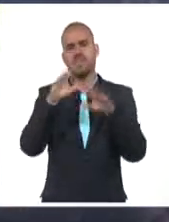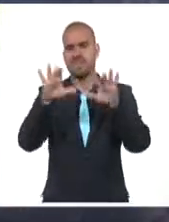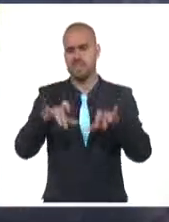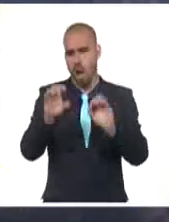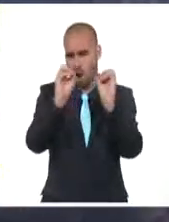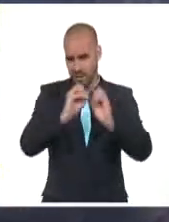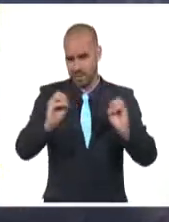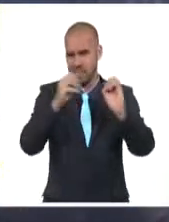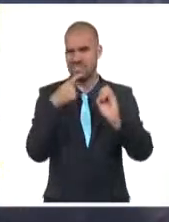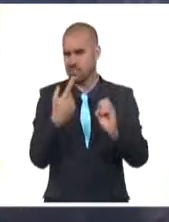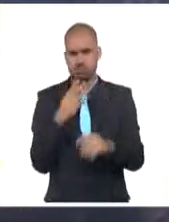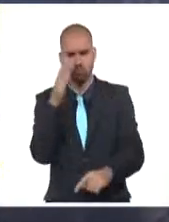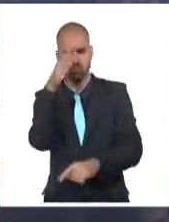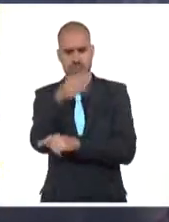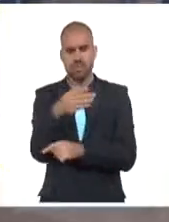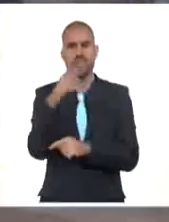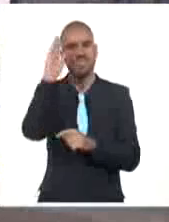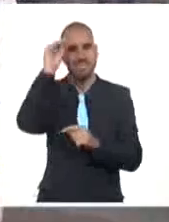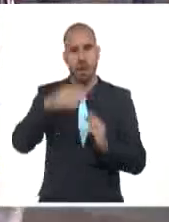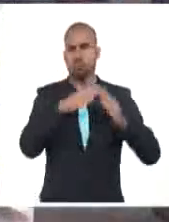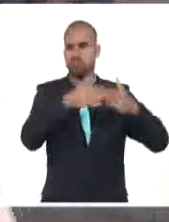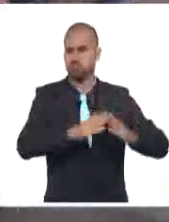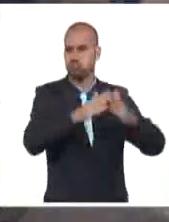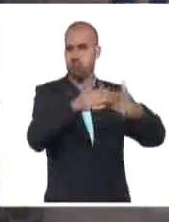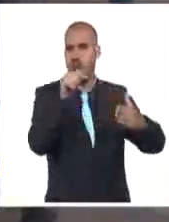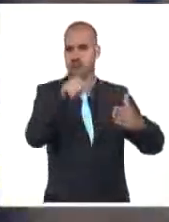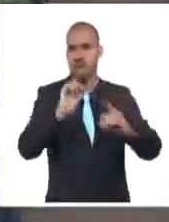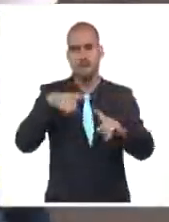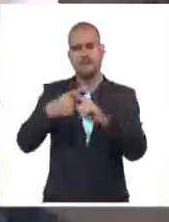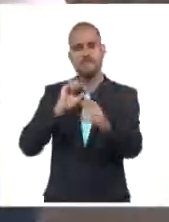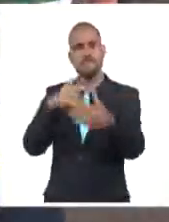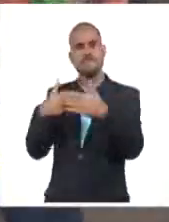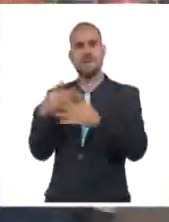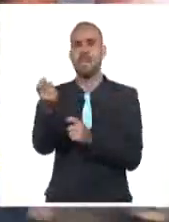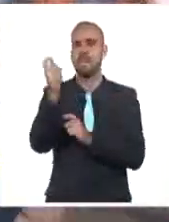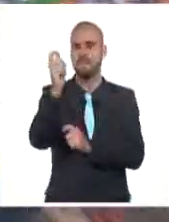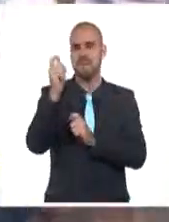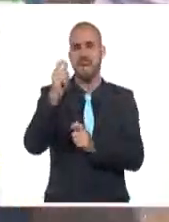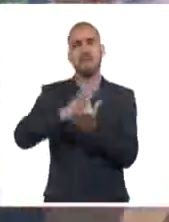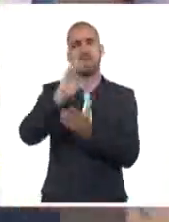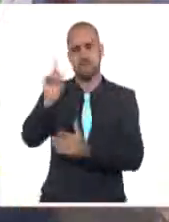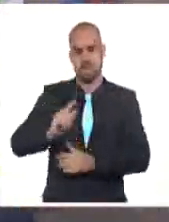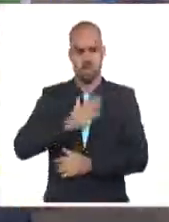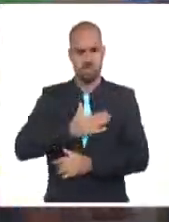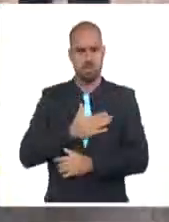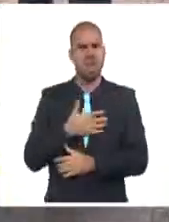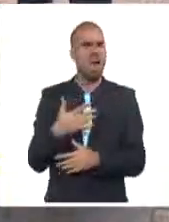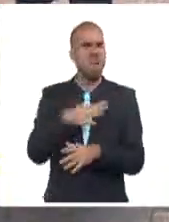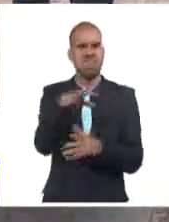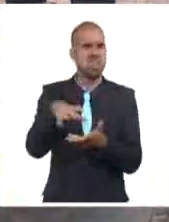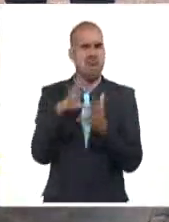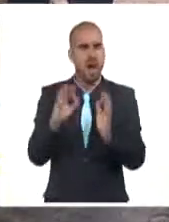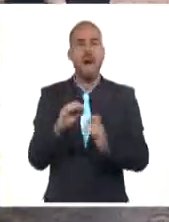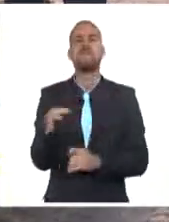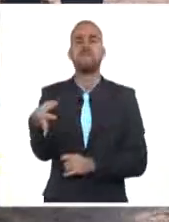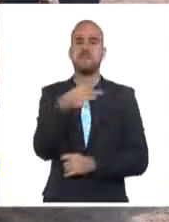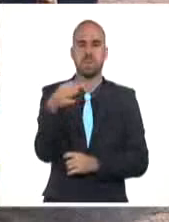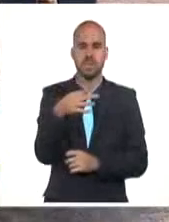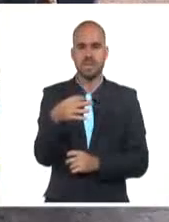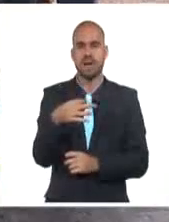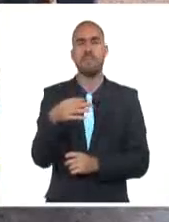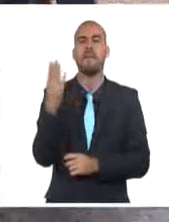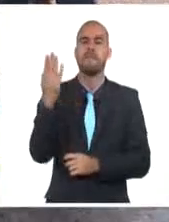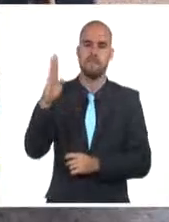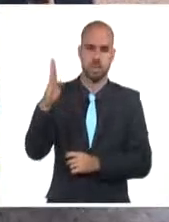unidad básica de servicios portuarios suroeste y la empresa pesquera mayabeque ambas localizadas en el municipio de batabanó en las que se ejecuta una